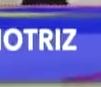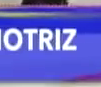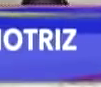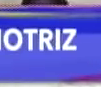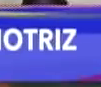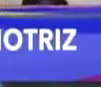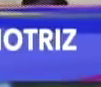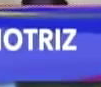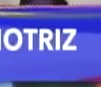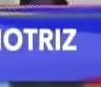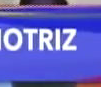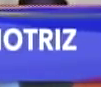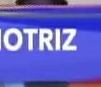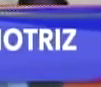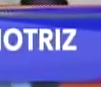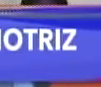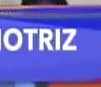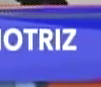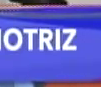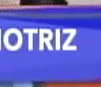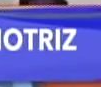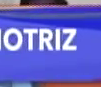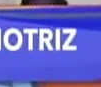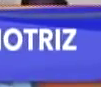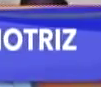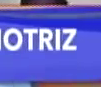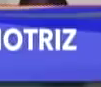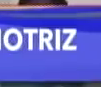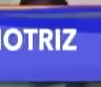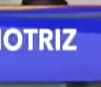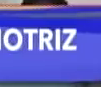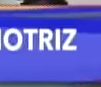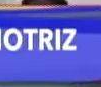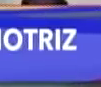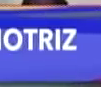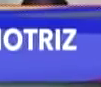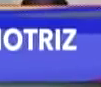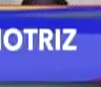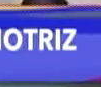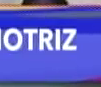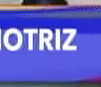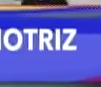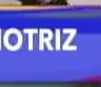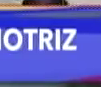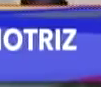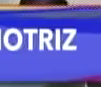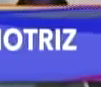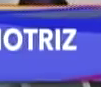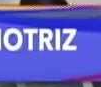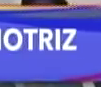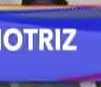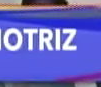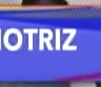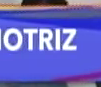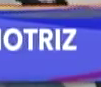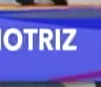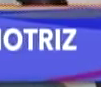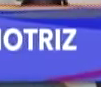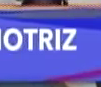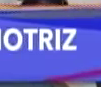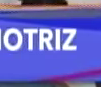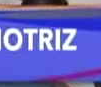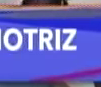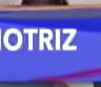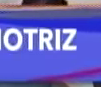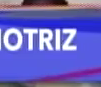camiones, tractores, autobuses, autobusetes, motos. Y por eso me quise venir aquí,